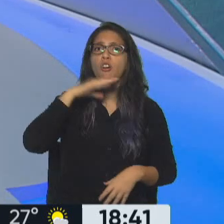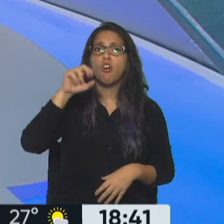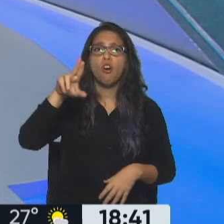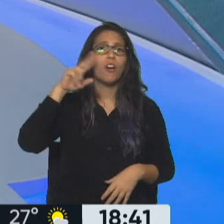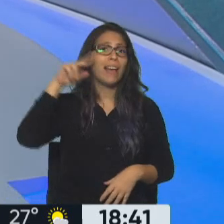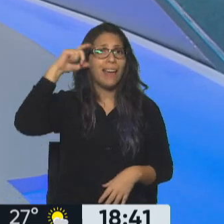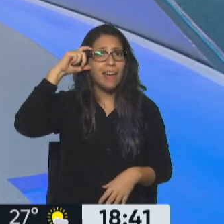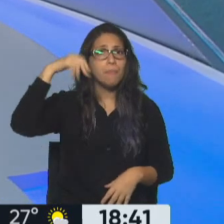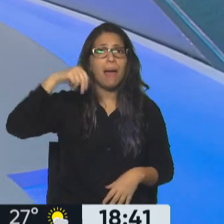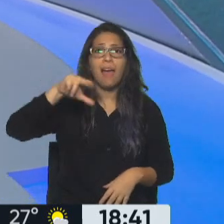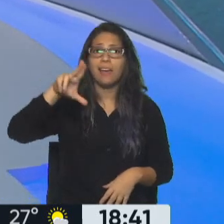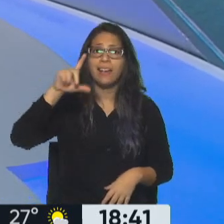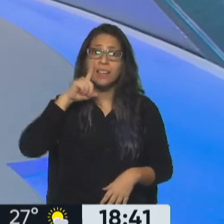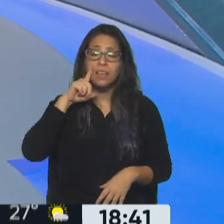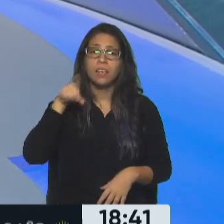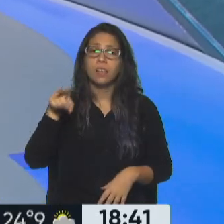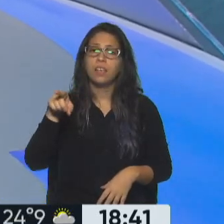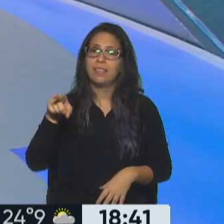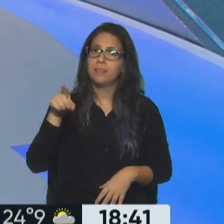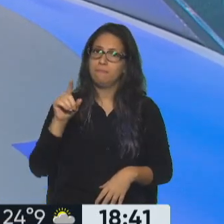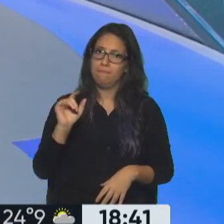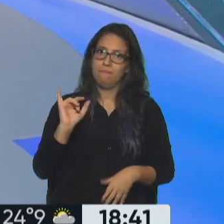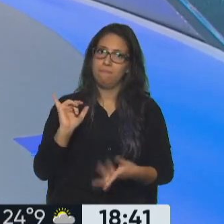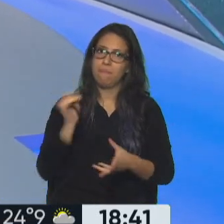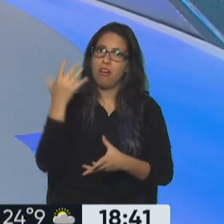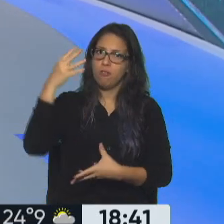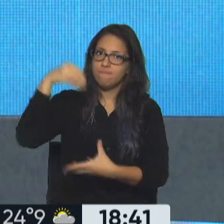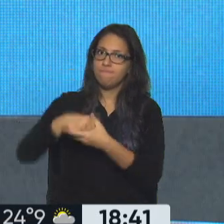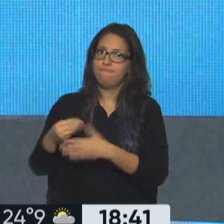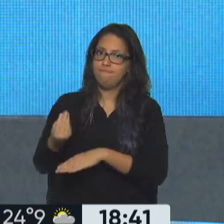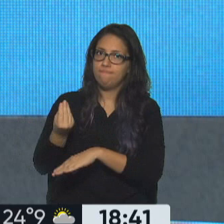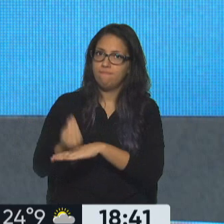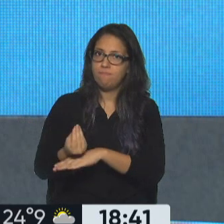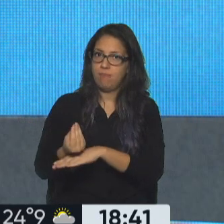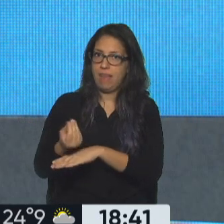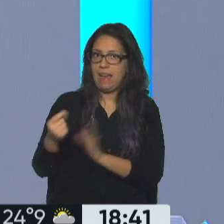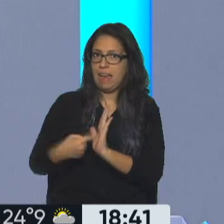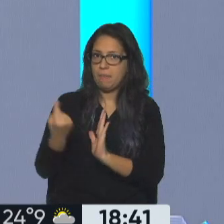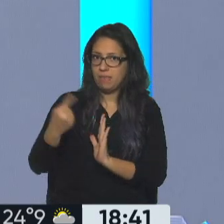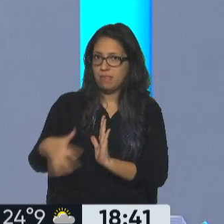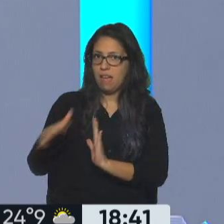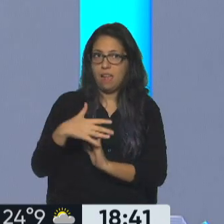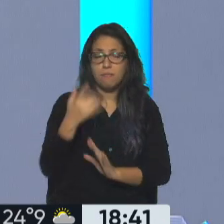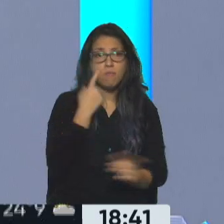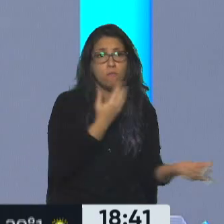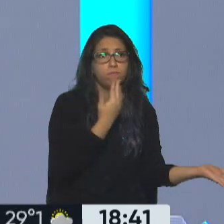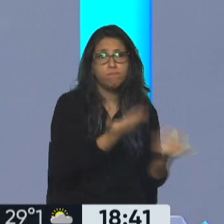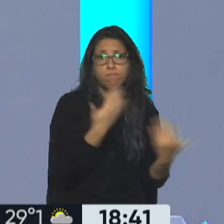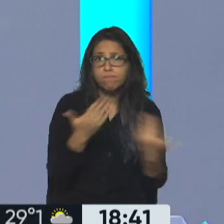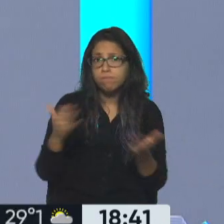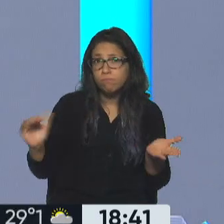la figura de Jorge macri es una de las figuras que mejor funciona en la capital Federal por lo menos en nuestras mediciones es